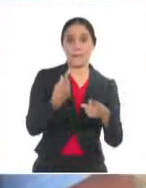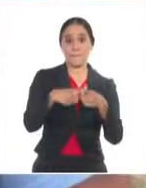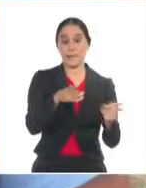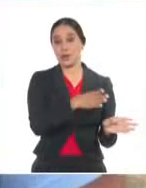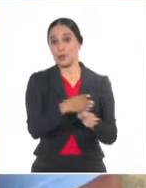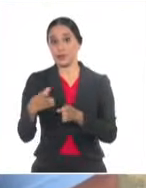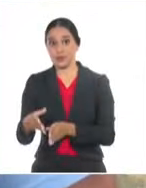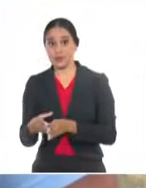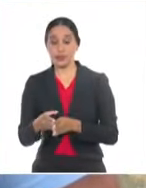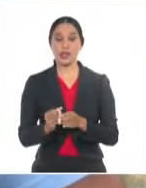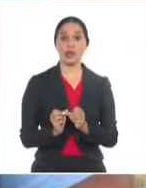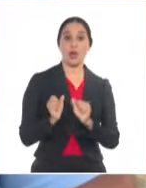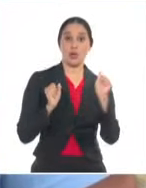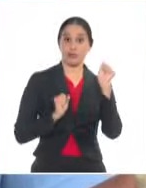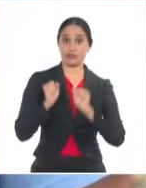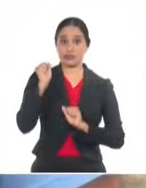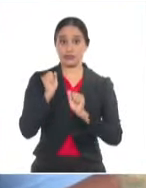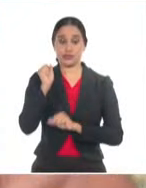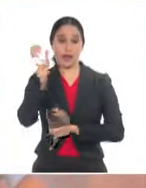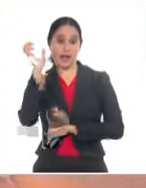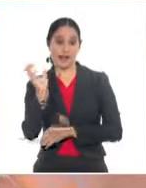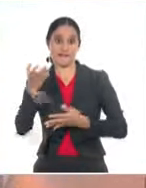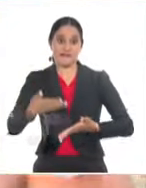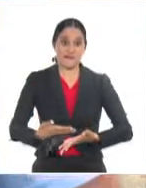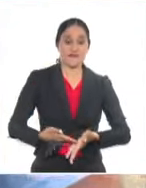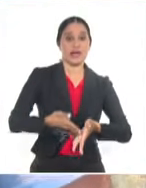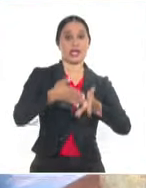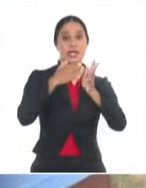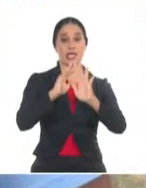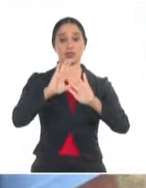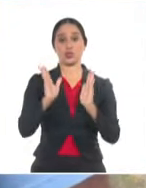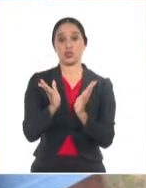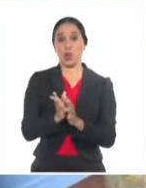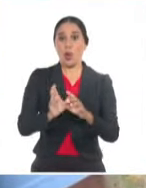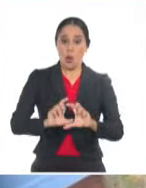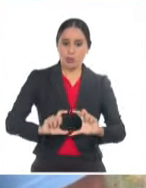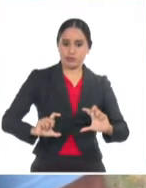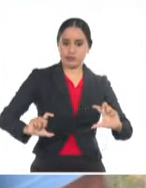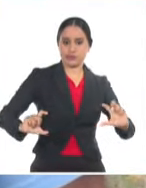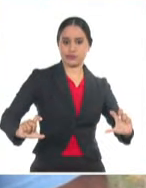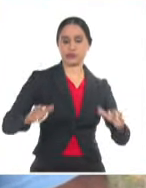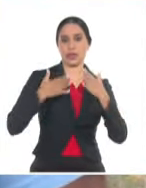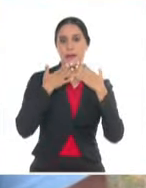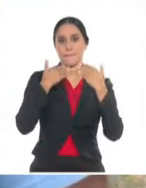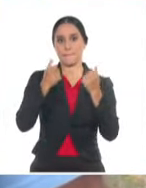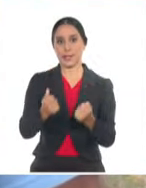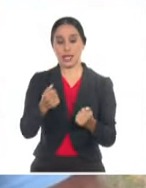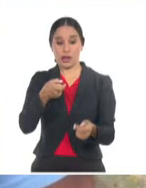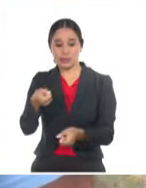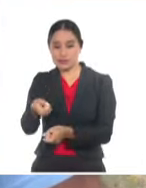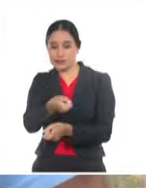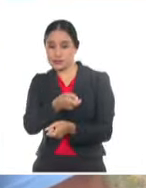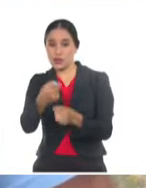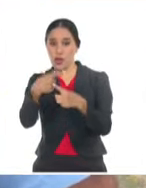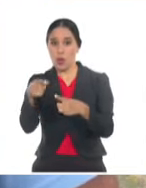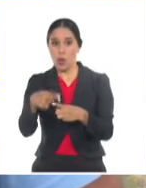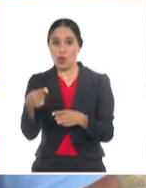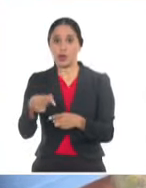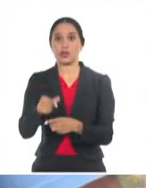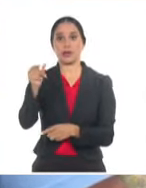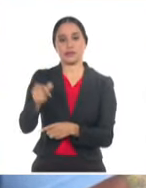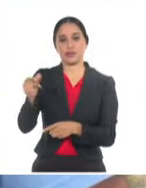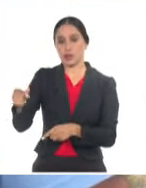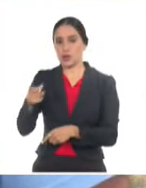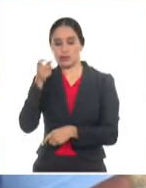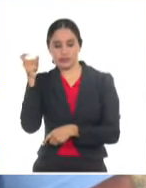solicita reparaciones de muelle, se llevan los equipos arriba de la patana taller, se lleva el personal, se lleva y se trae y se hacen todo ese